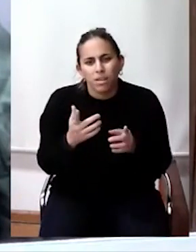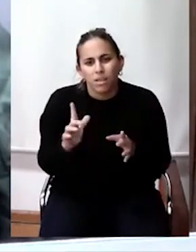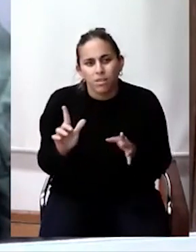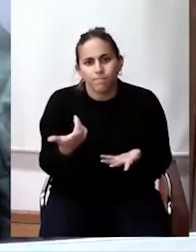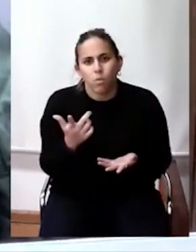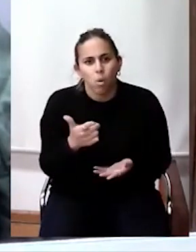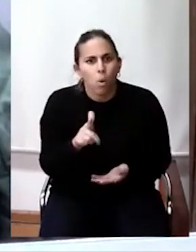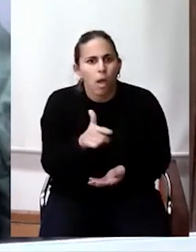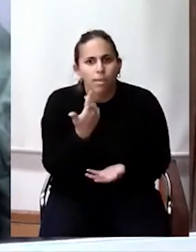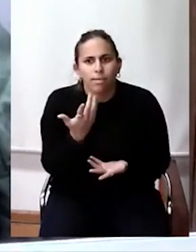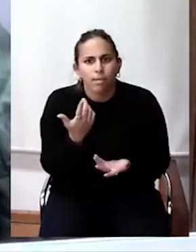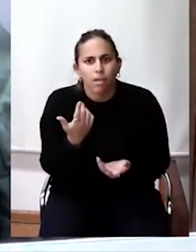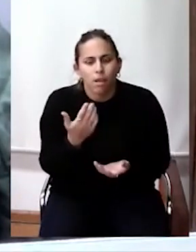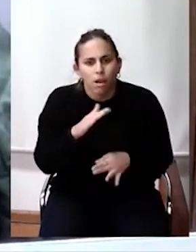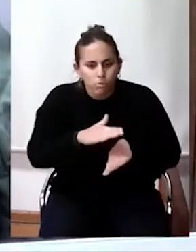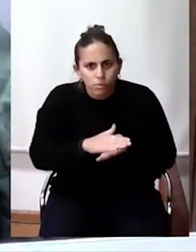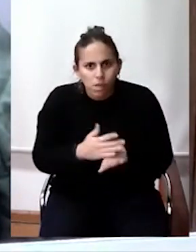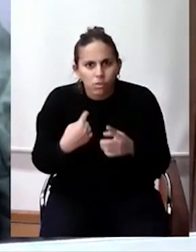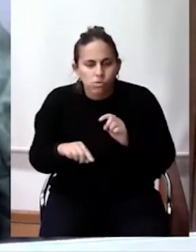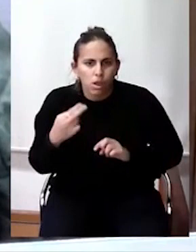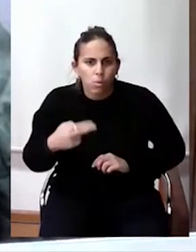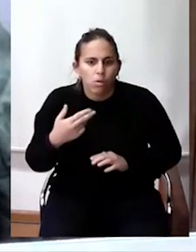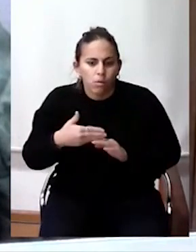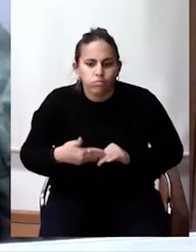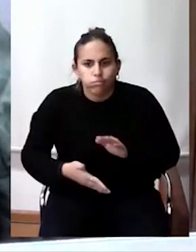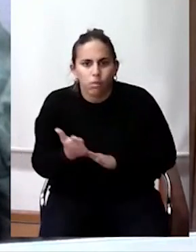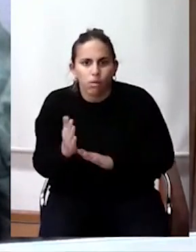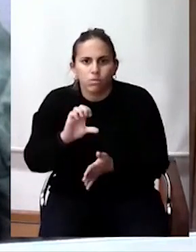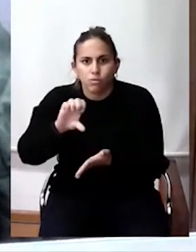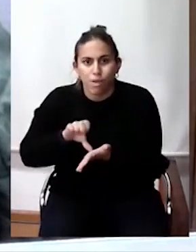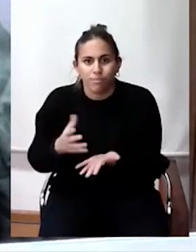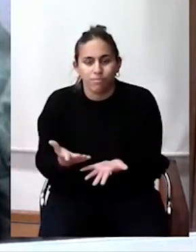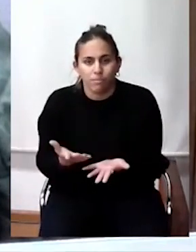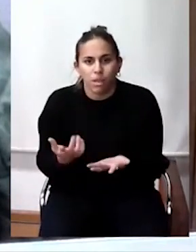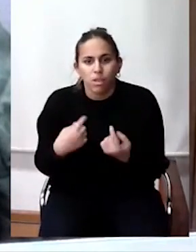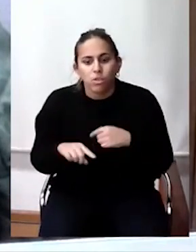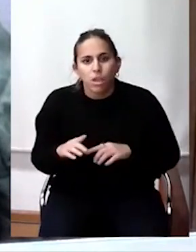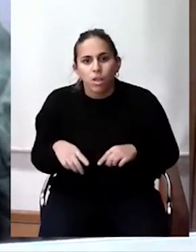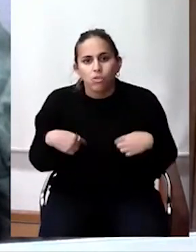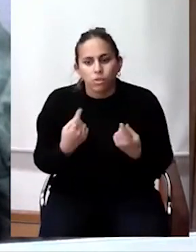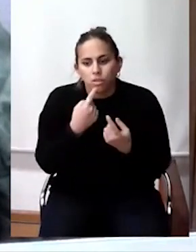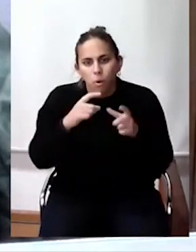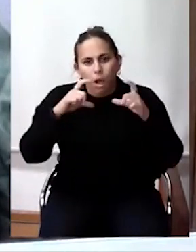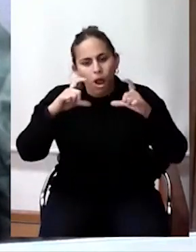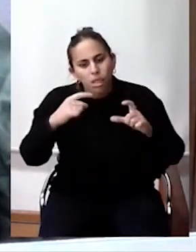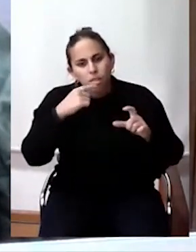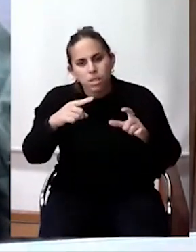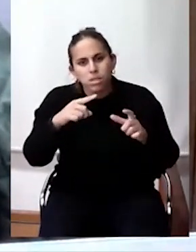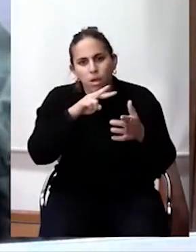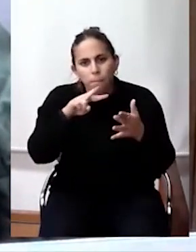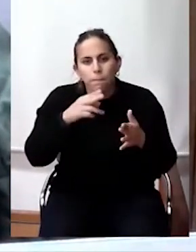de valores nunca vamos a llegar a nada entonces por lo pronto cuando ponemos un cartelito y que dice